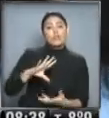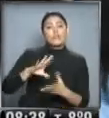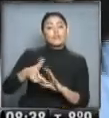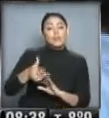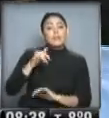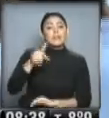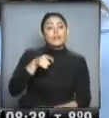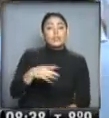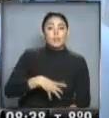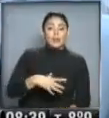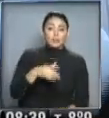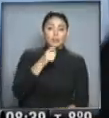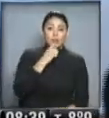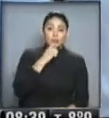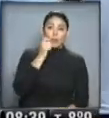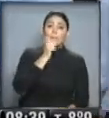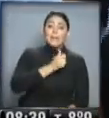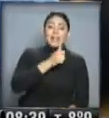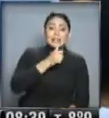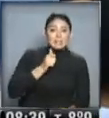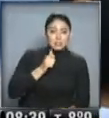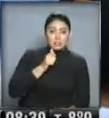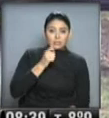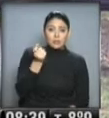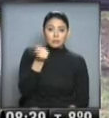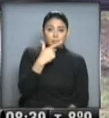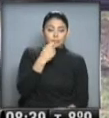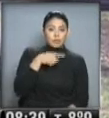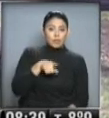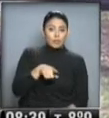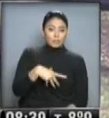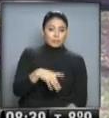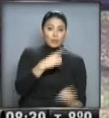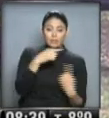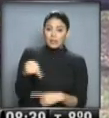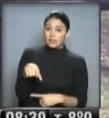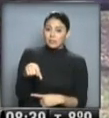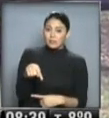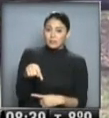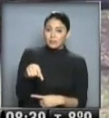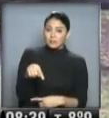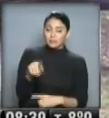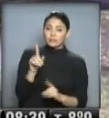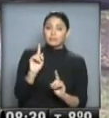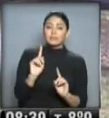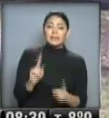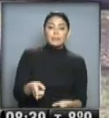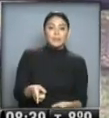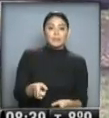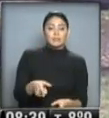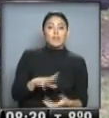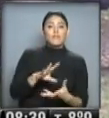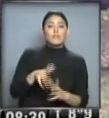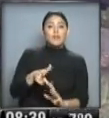métodos anticonceptivos como la pastilla de uso frecuente eso por un lado y también hay que decir que está este